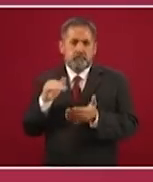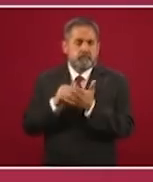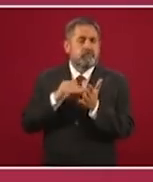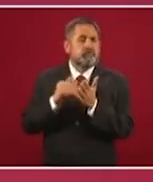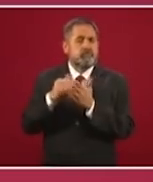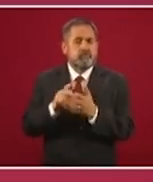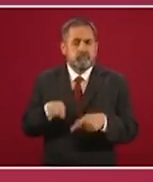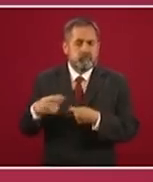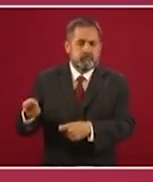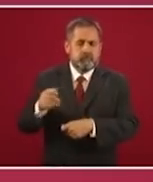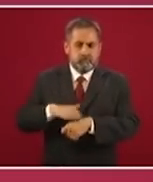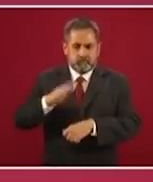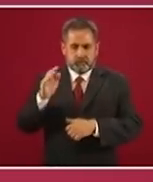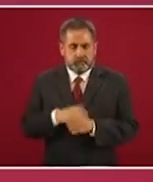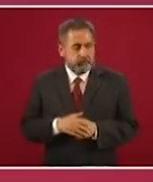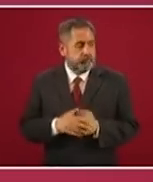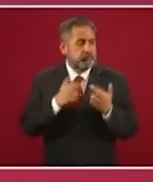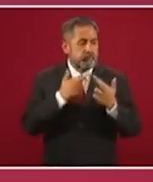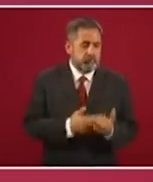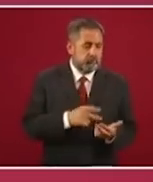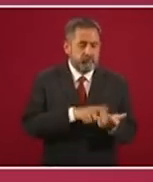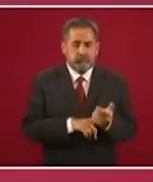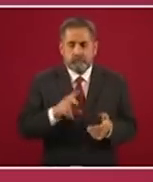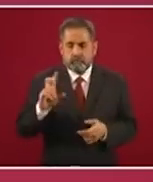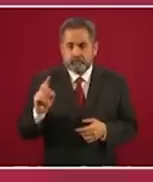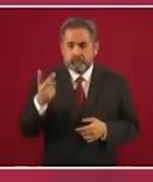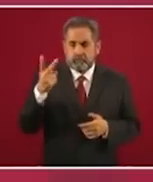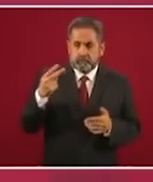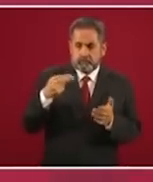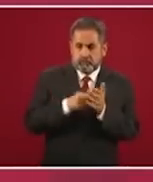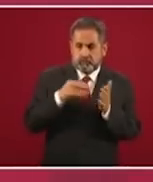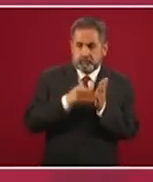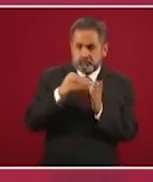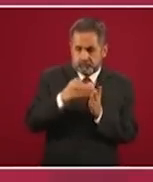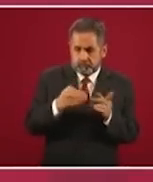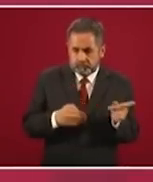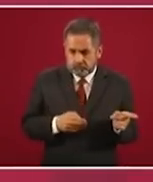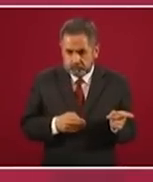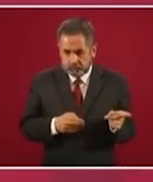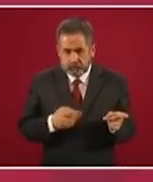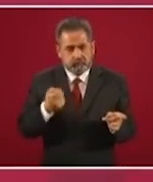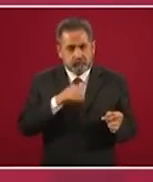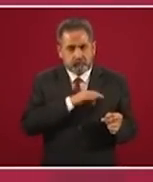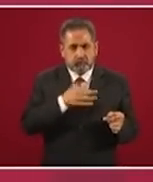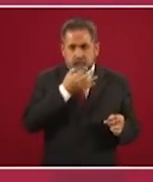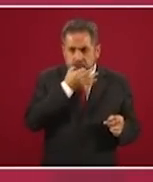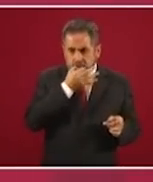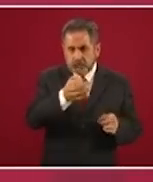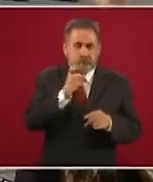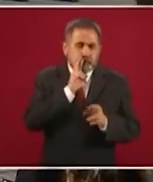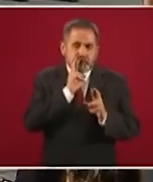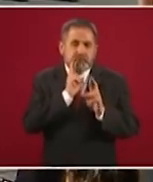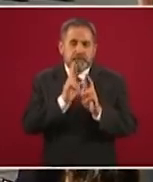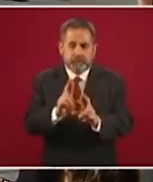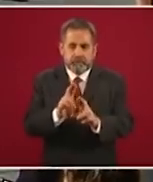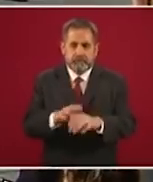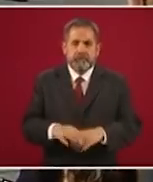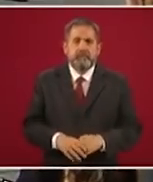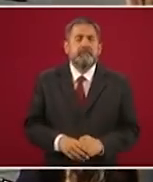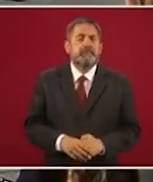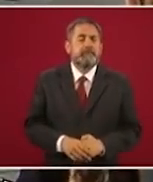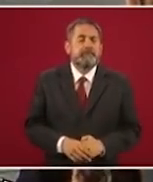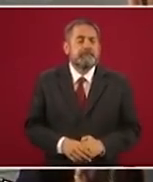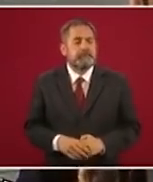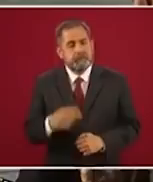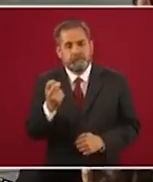millones y quedan 32 mil. Eso es lo que puedo responder.